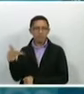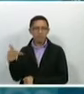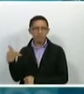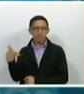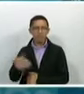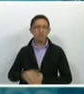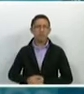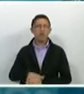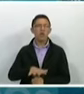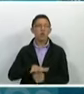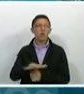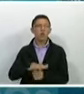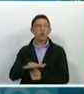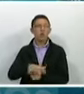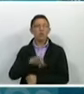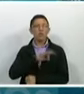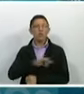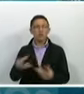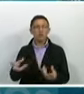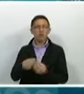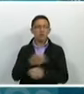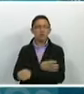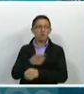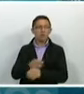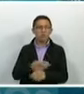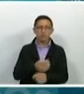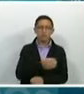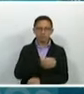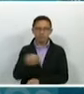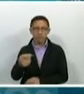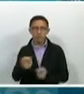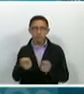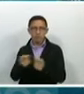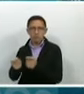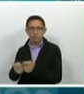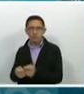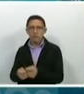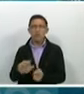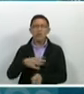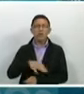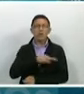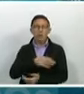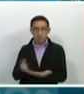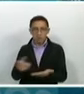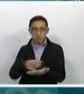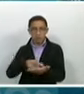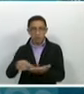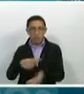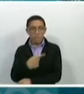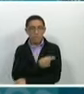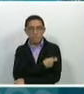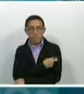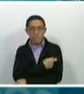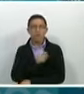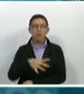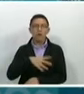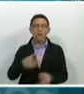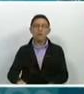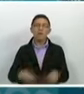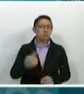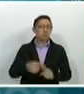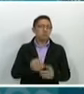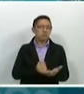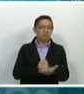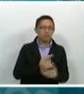para ayudarles a coordinar la posible compra de vacunas Sí. que permitan la venta de las